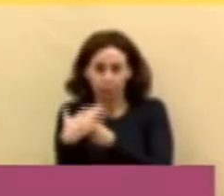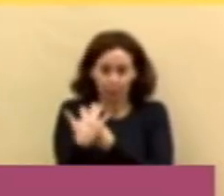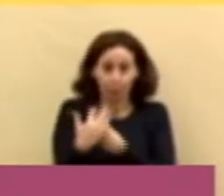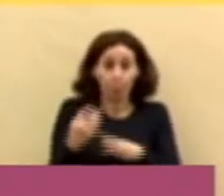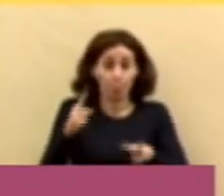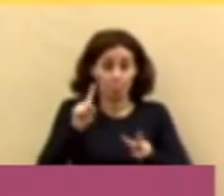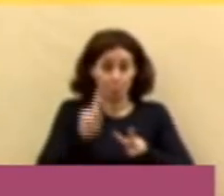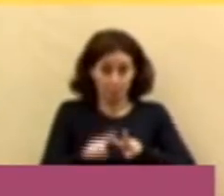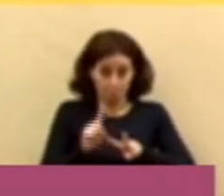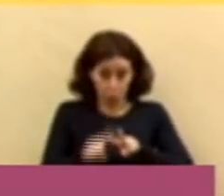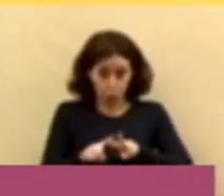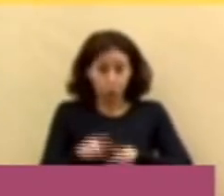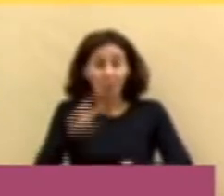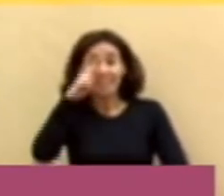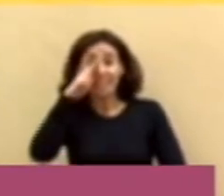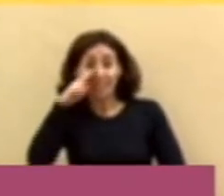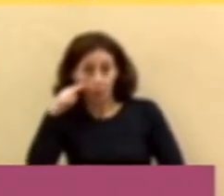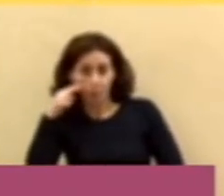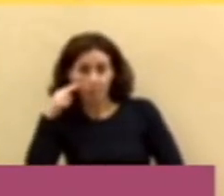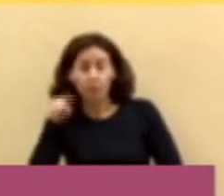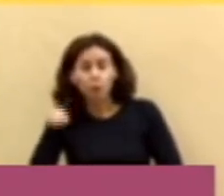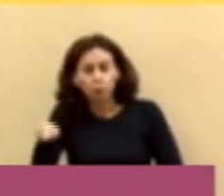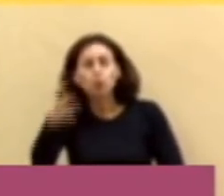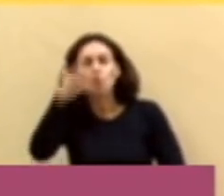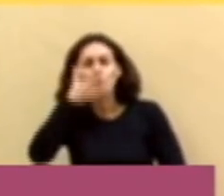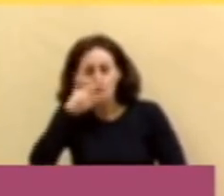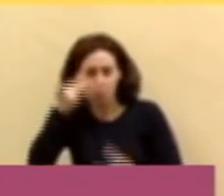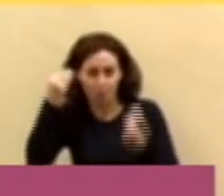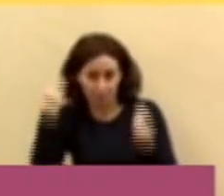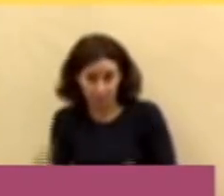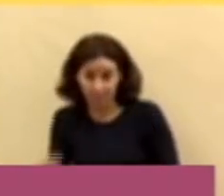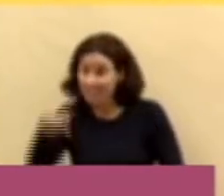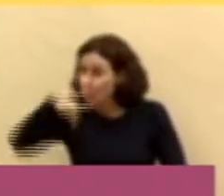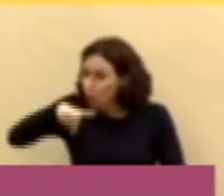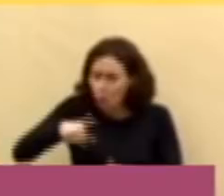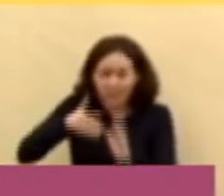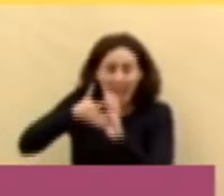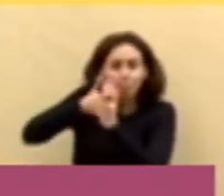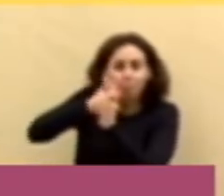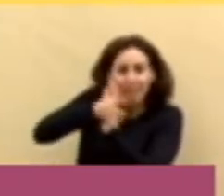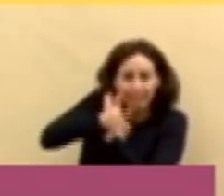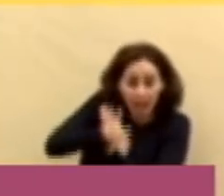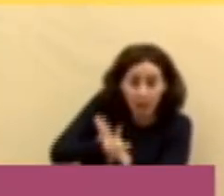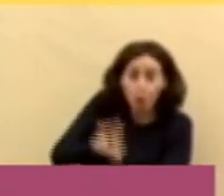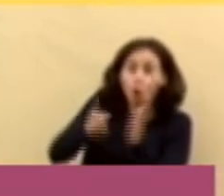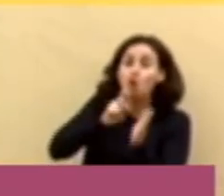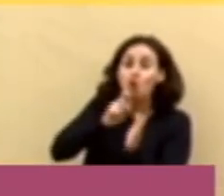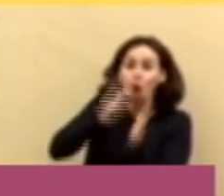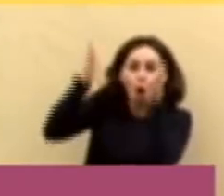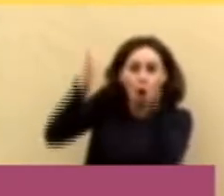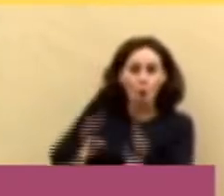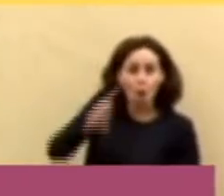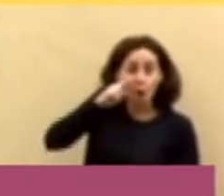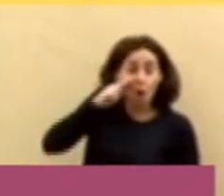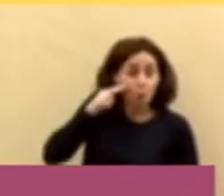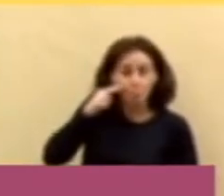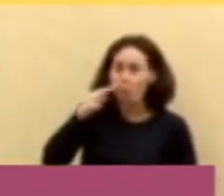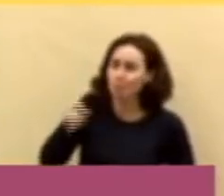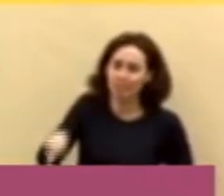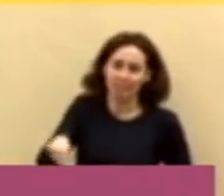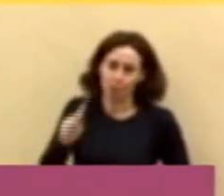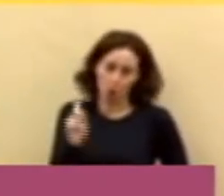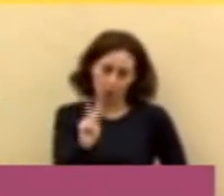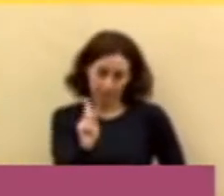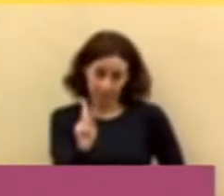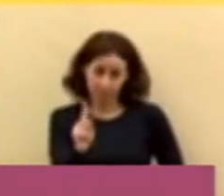de Santiago Abascal, al que usted conoce bien y no es el que usted ha descrito, se ha unido usted a la brutal caricatura de 52 diputados, se ha unido usted